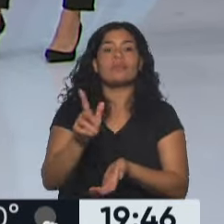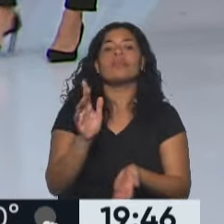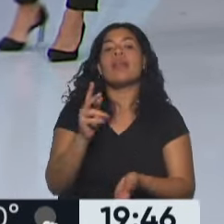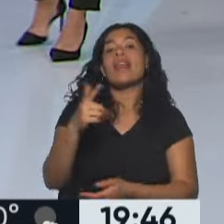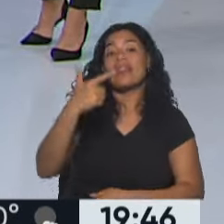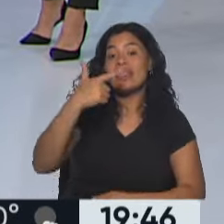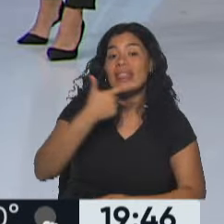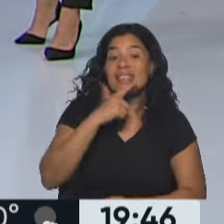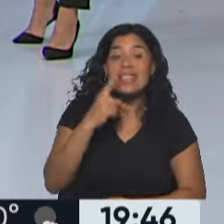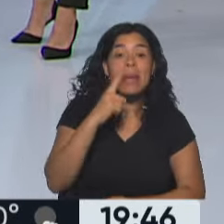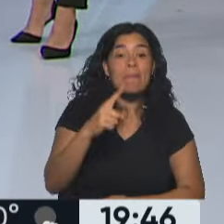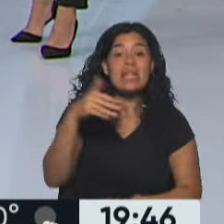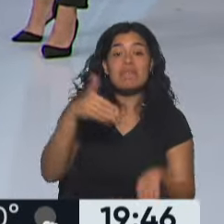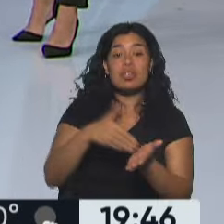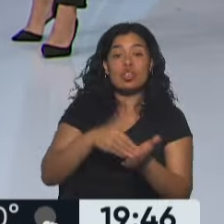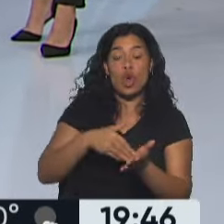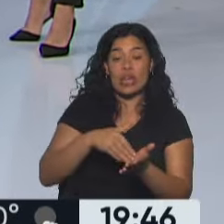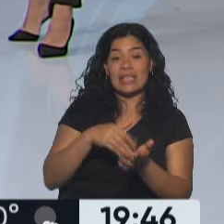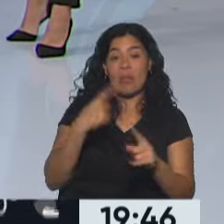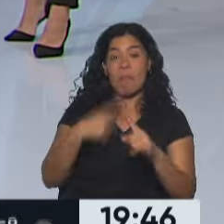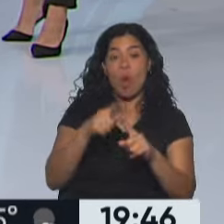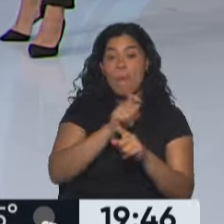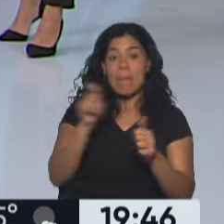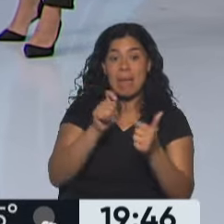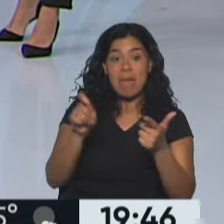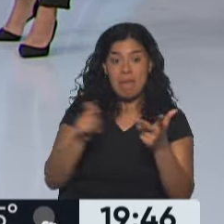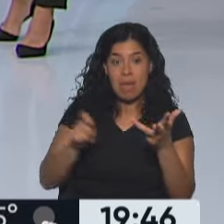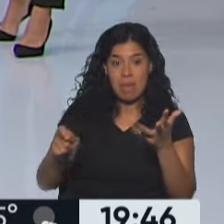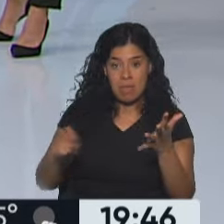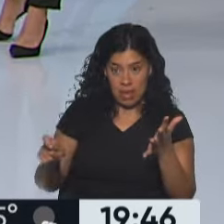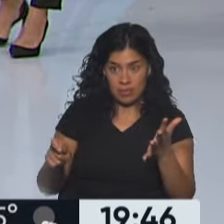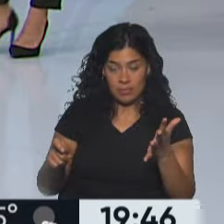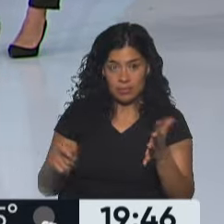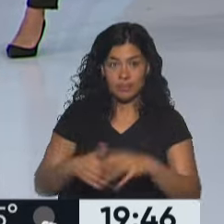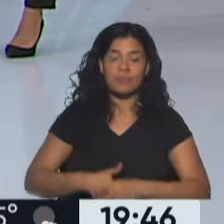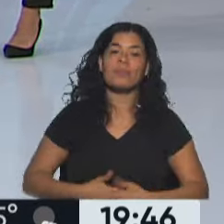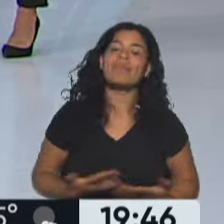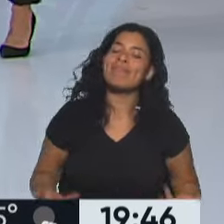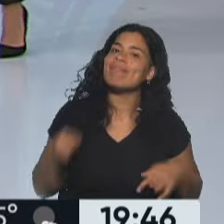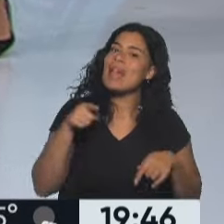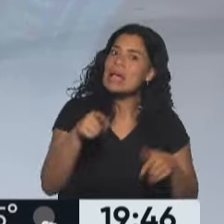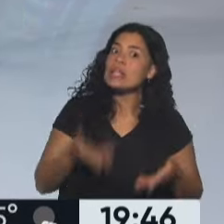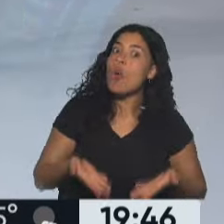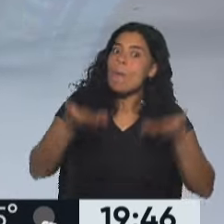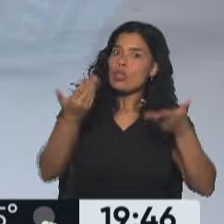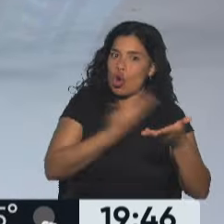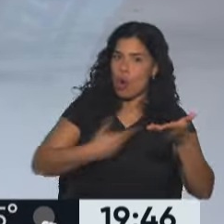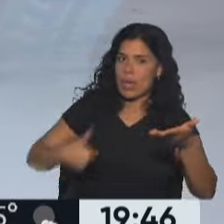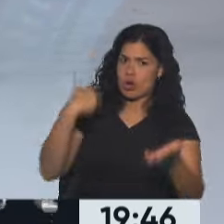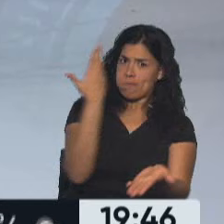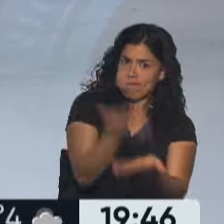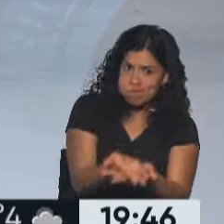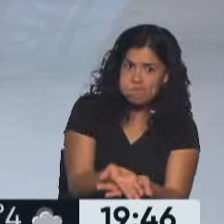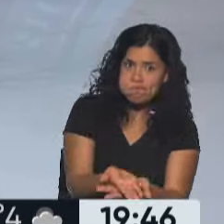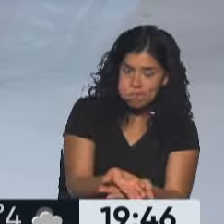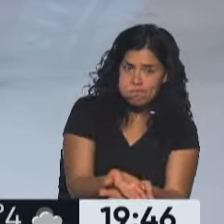17.000 millones mensuales y 56.000 millones acumulados hasta fin de año. Pero este aumento que ofreció el gobierno a los sueldos